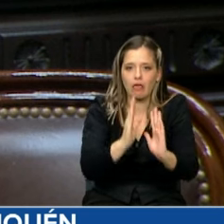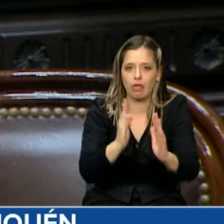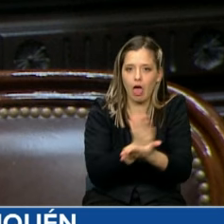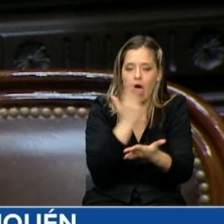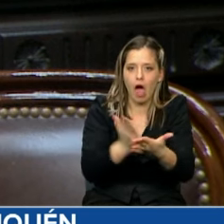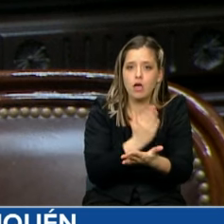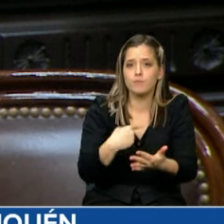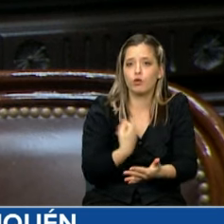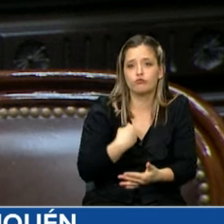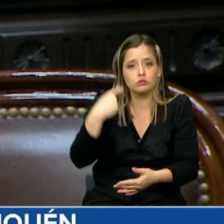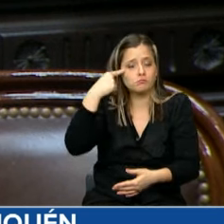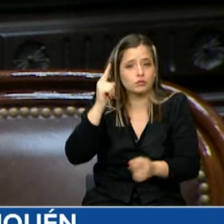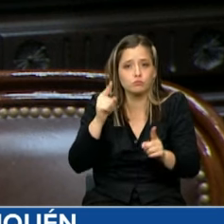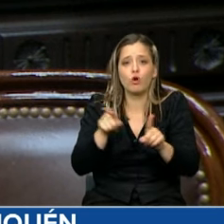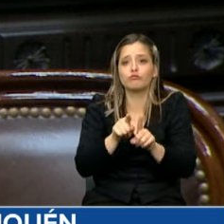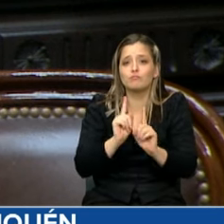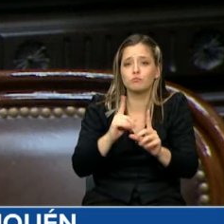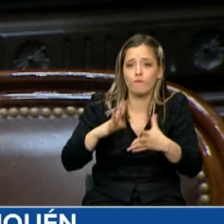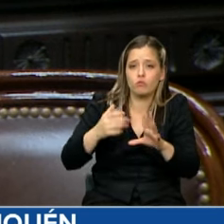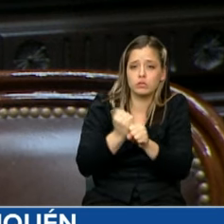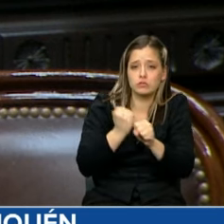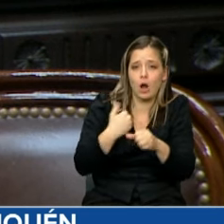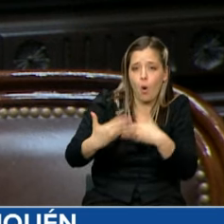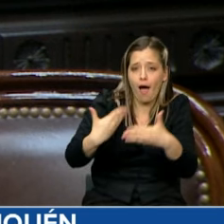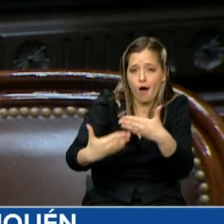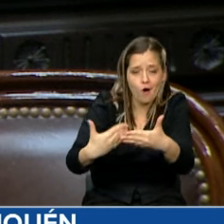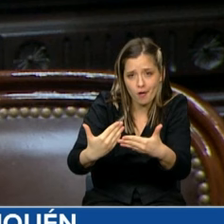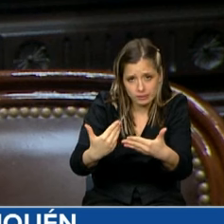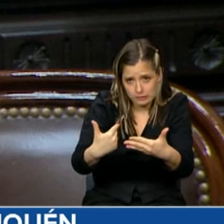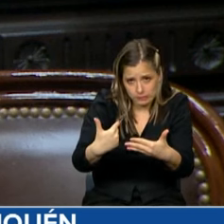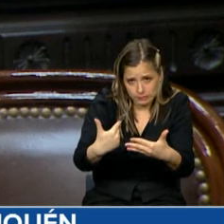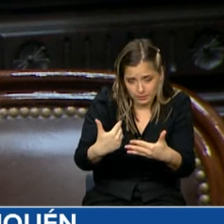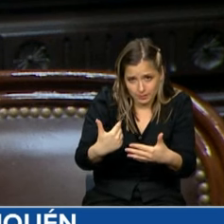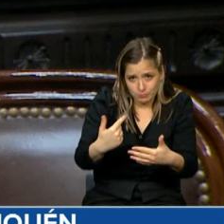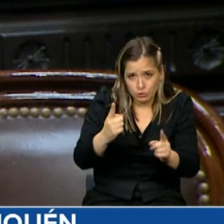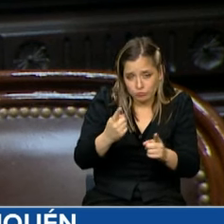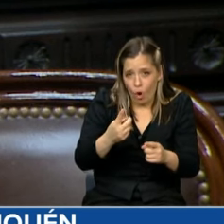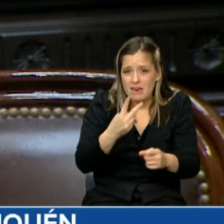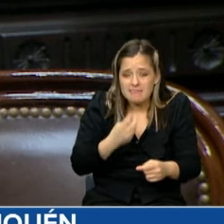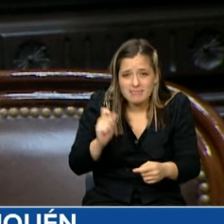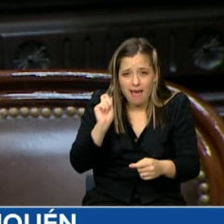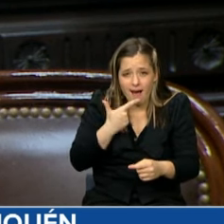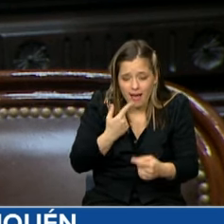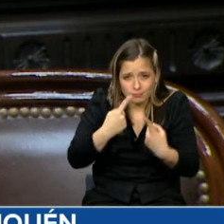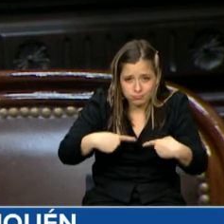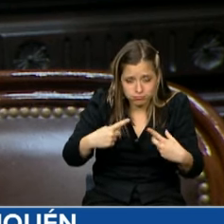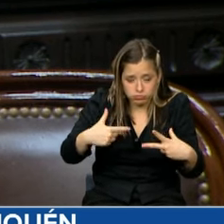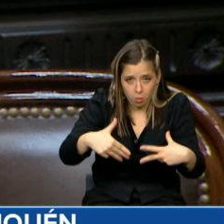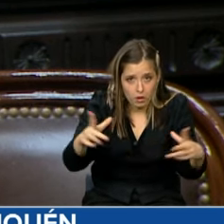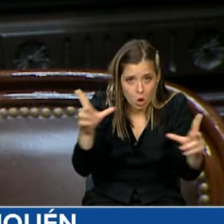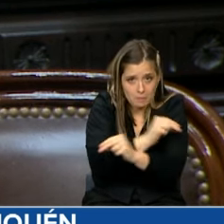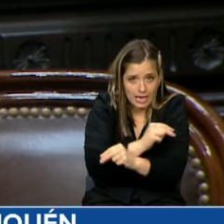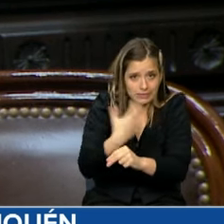un declino de los yacimientos convencionales evidentemente nos íbamos quedar sin combustible y sin gas y lo íbamos a tener que comprar